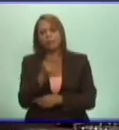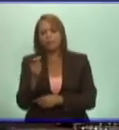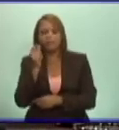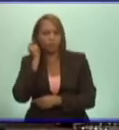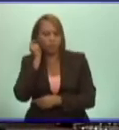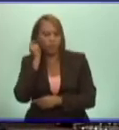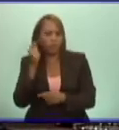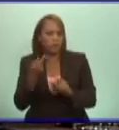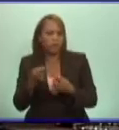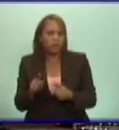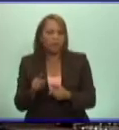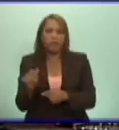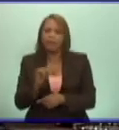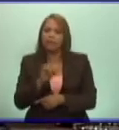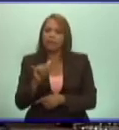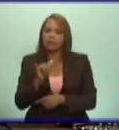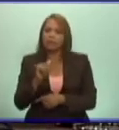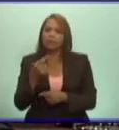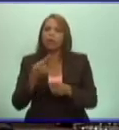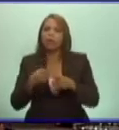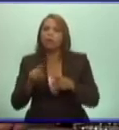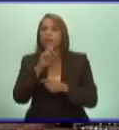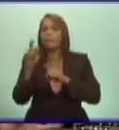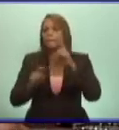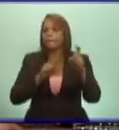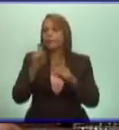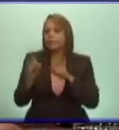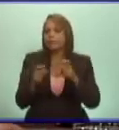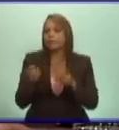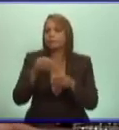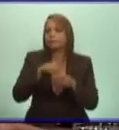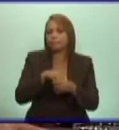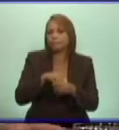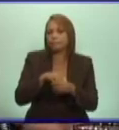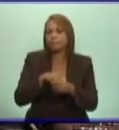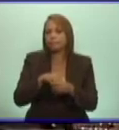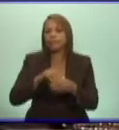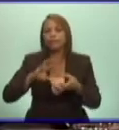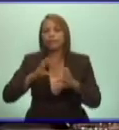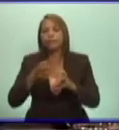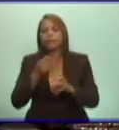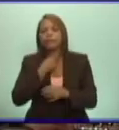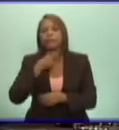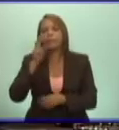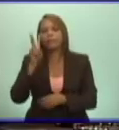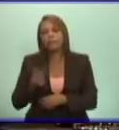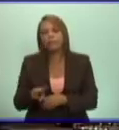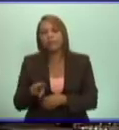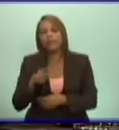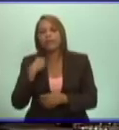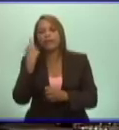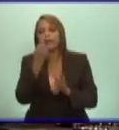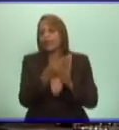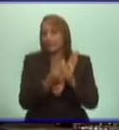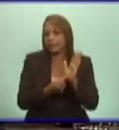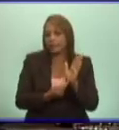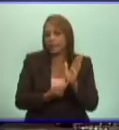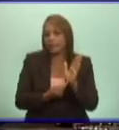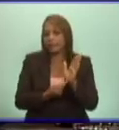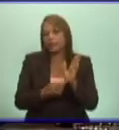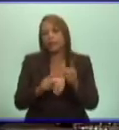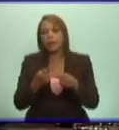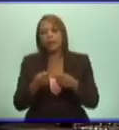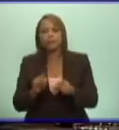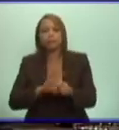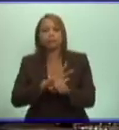porque también hay otras interrogantes vinculadas con modos de evaluar y características que, por la COVID,